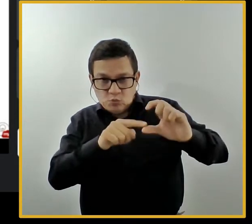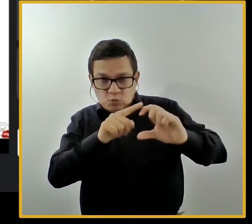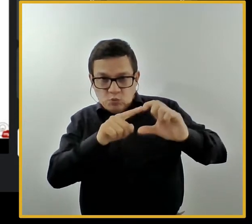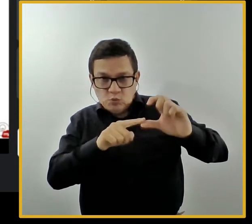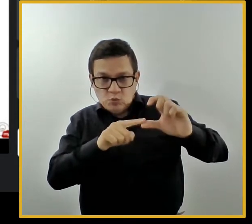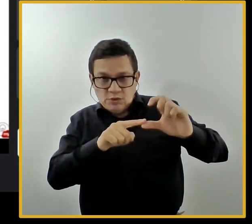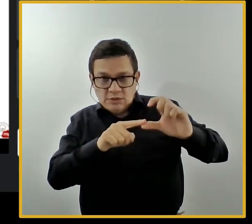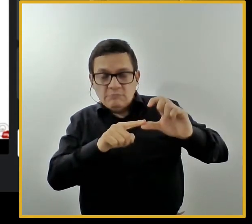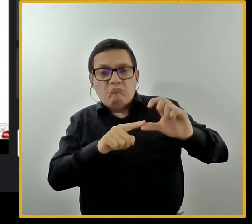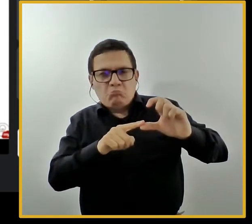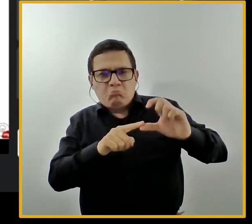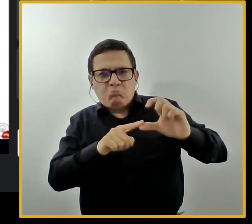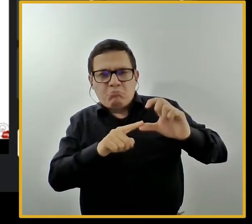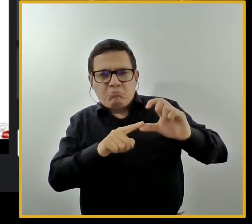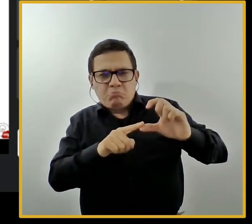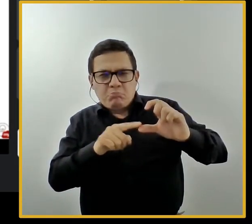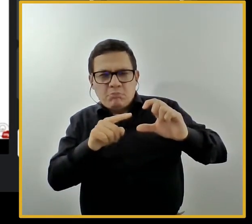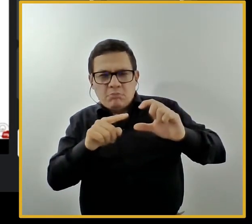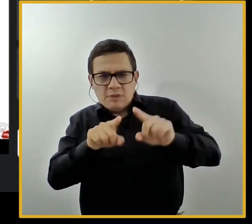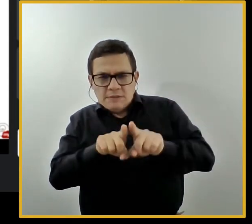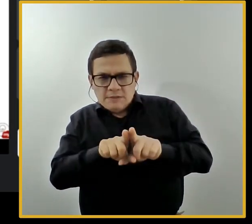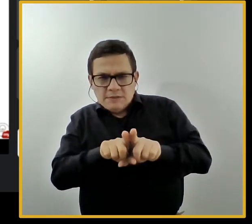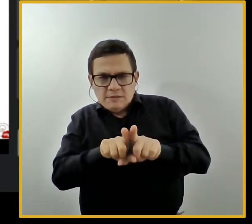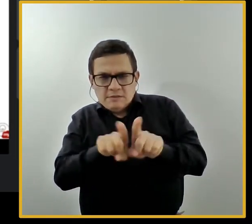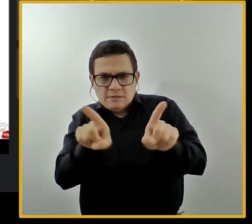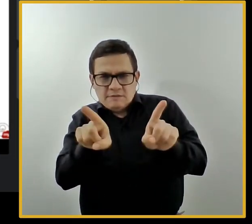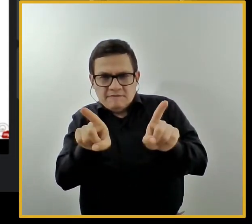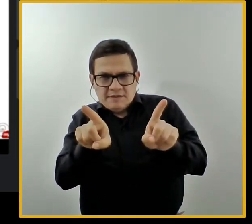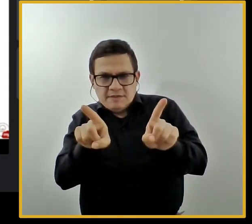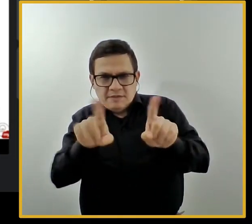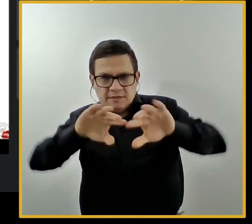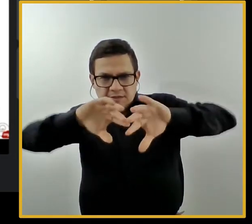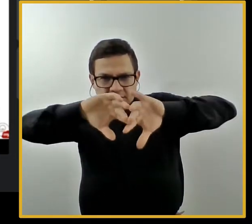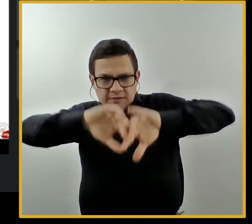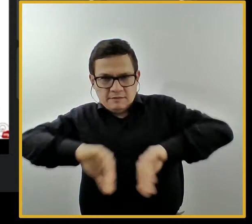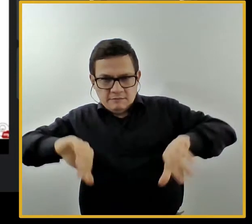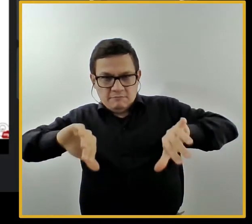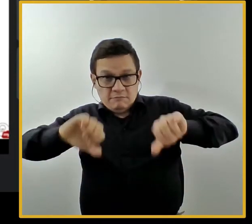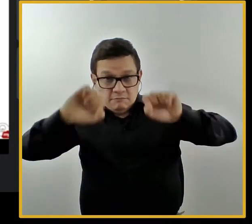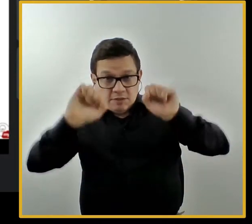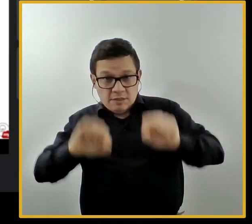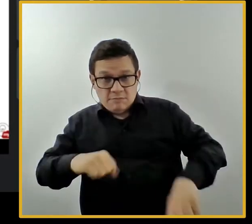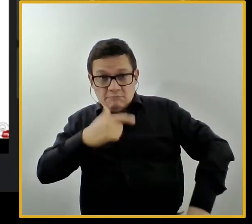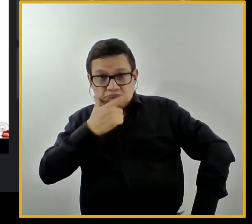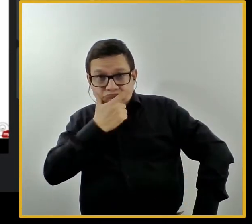una ecuación diferencial separable.